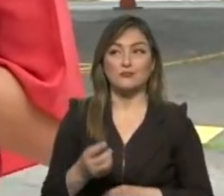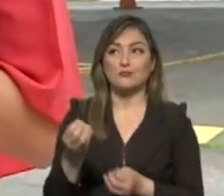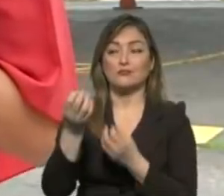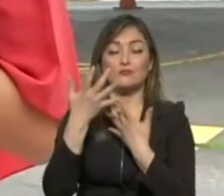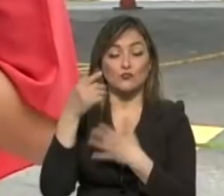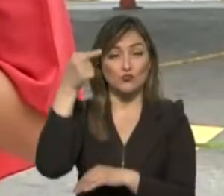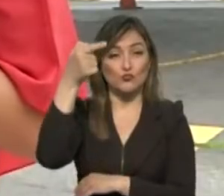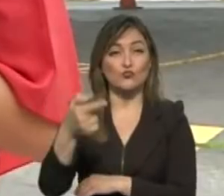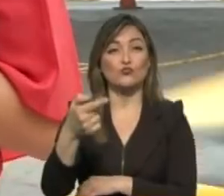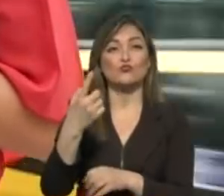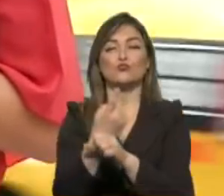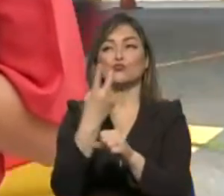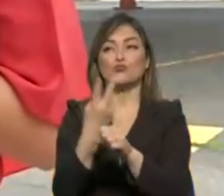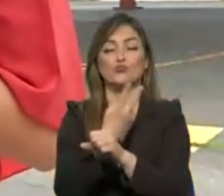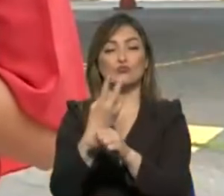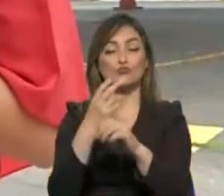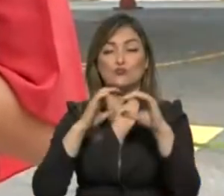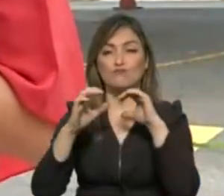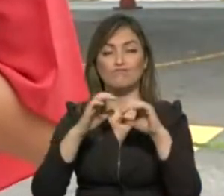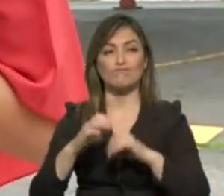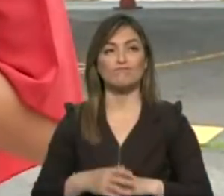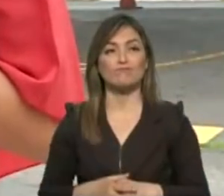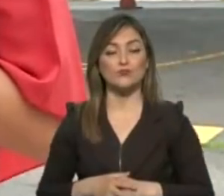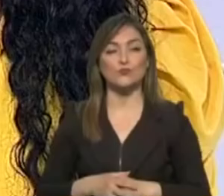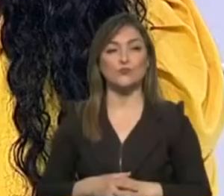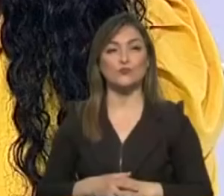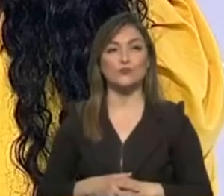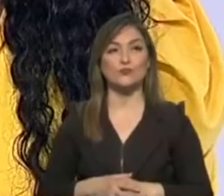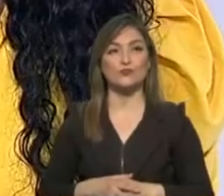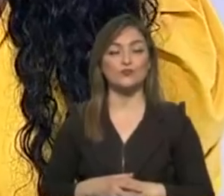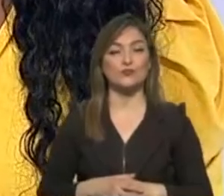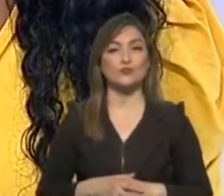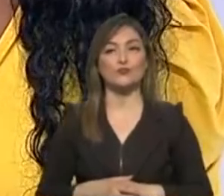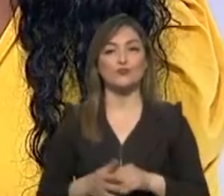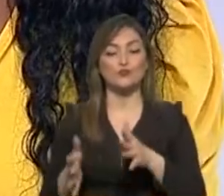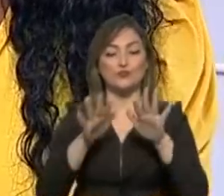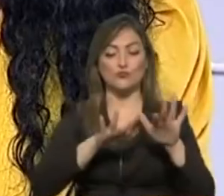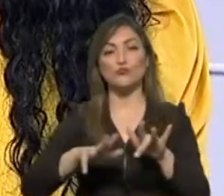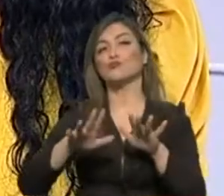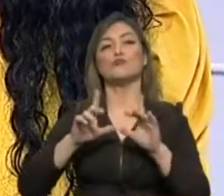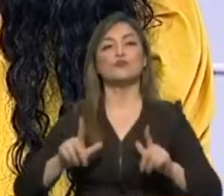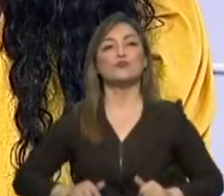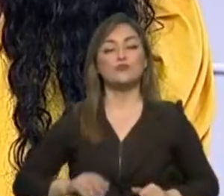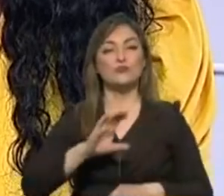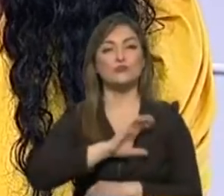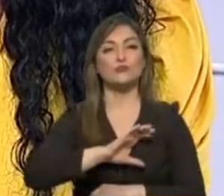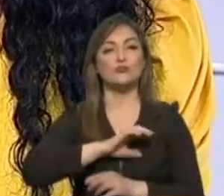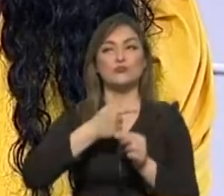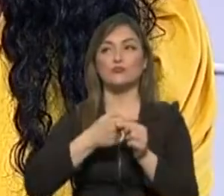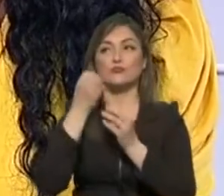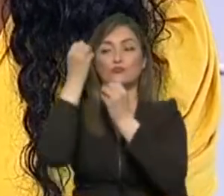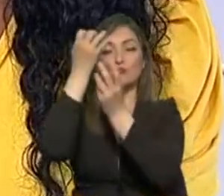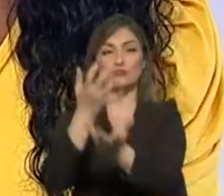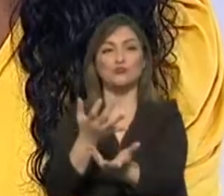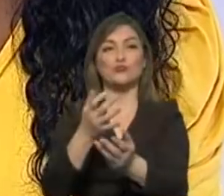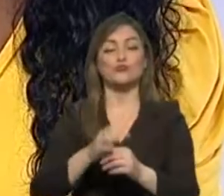comunicaron que en las próximas horas emitirán un comunicado. La Secretaría de Salud del municipio de Quito dio a